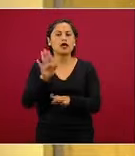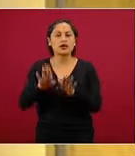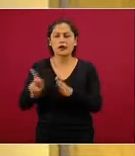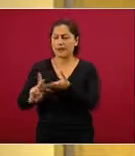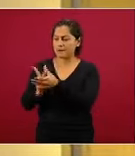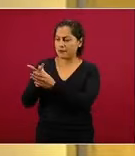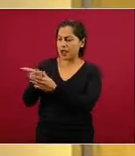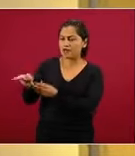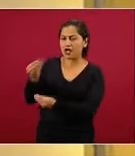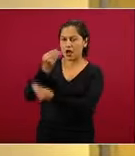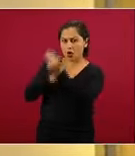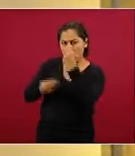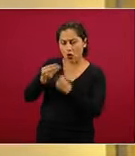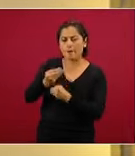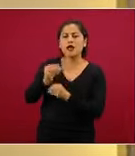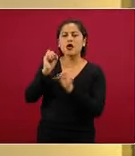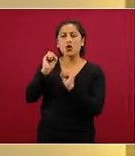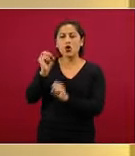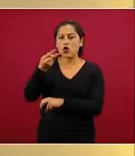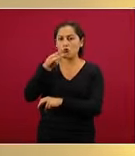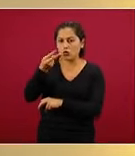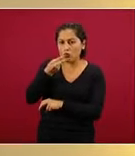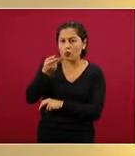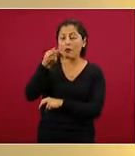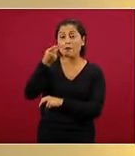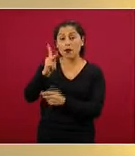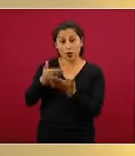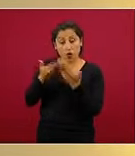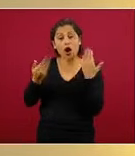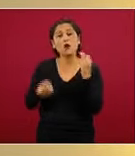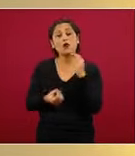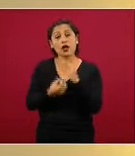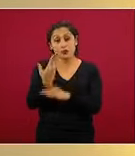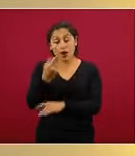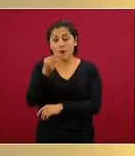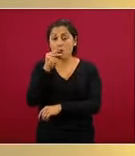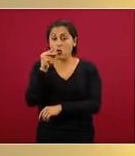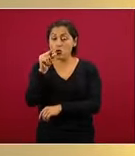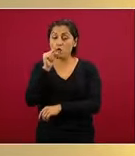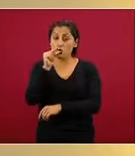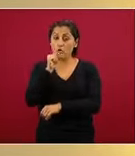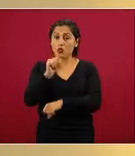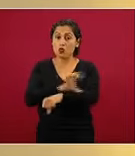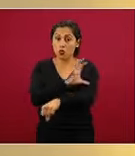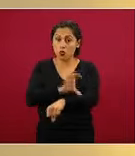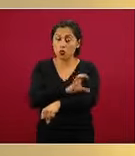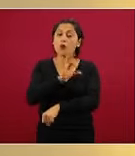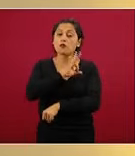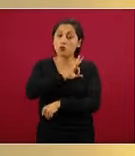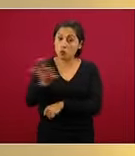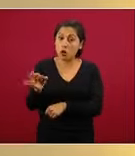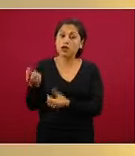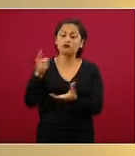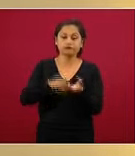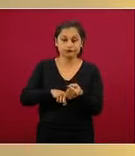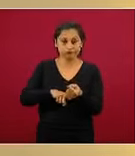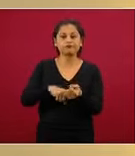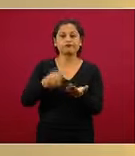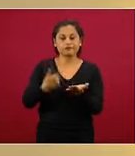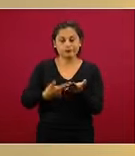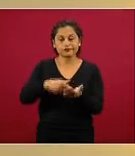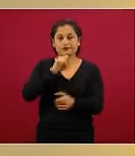pero también puede ser vaporizada en estos nuevos dispositivos electrónicos. Y algo que hemos aprendido de cuando la